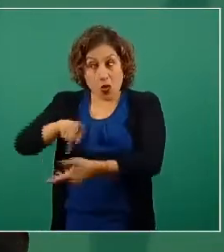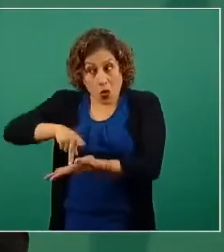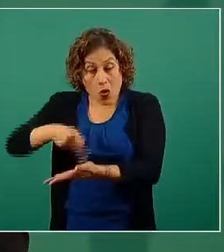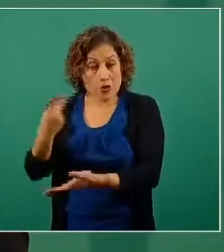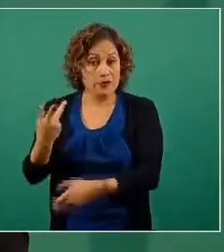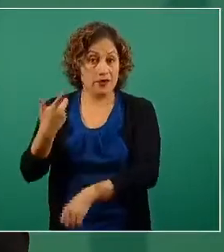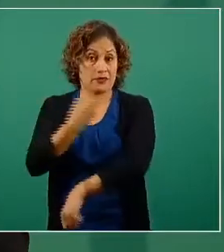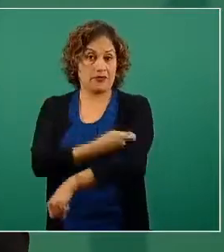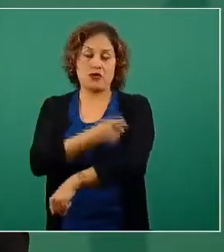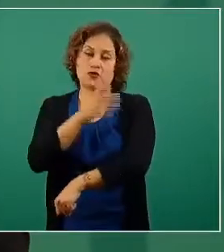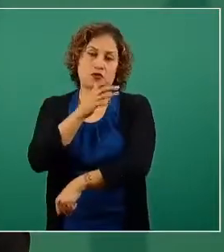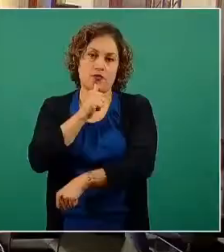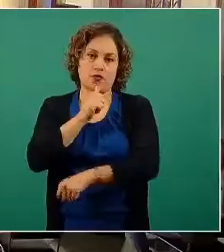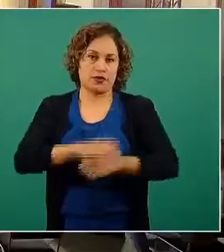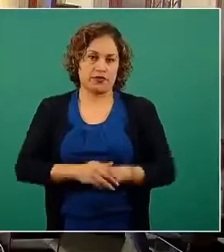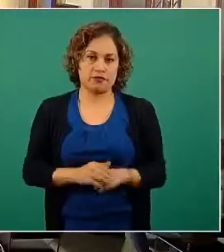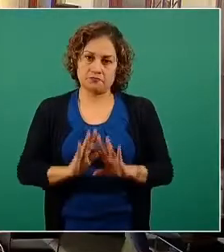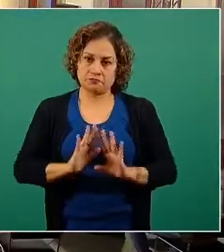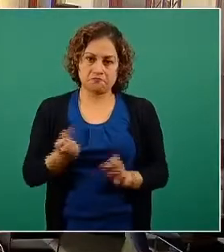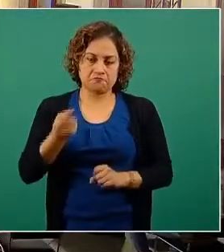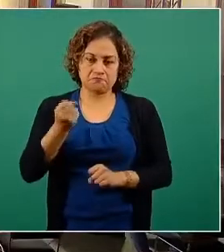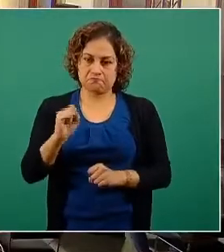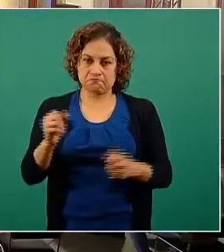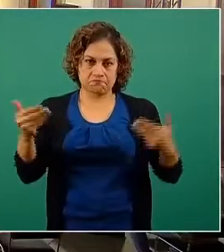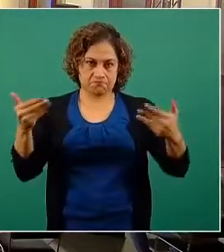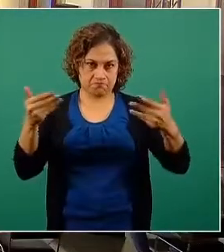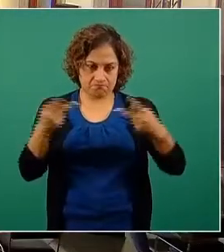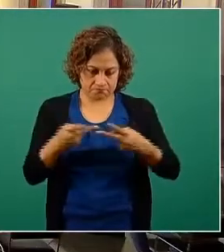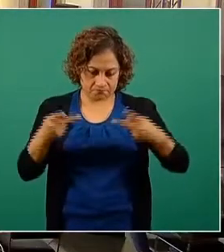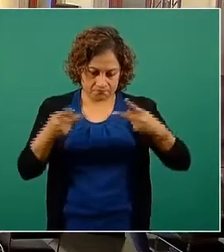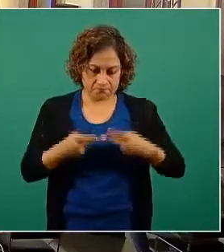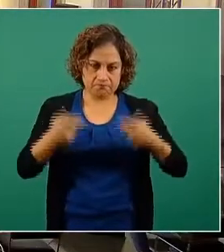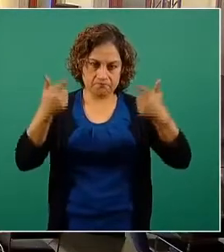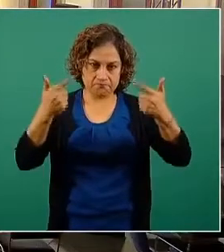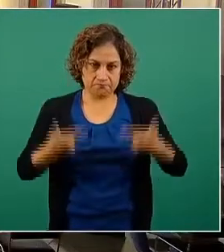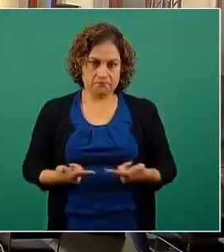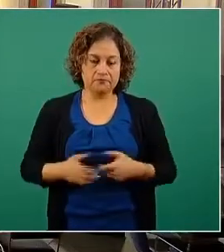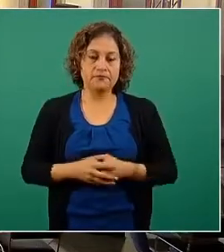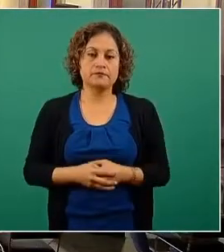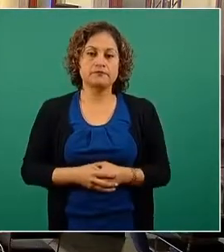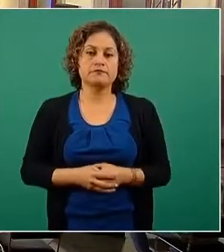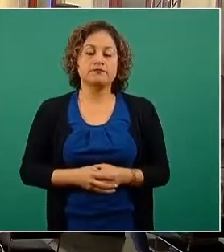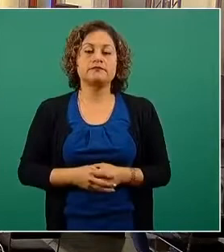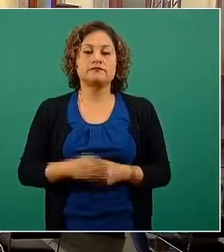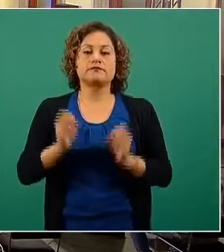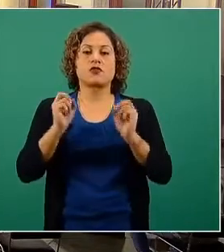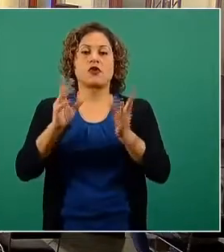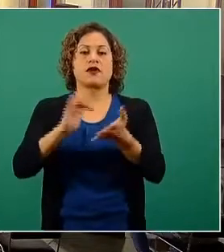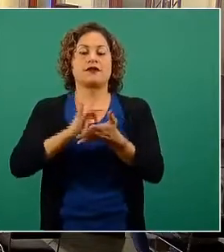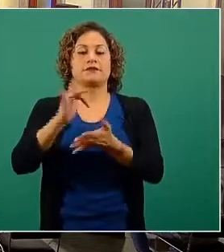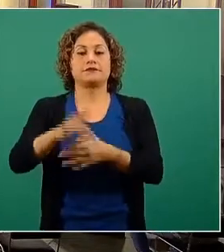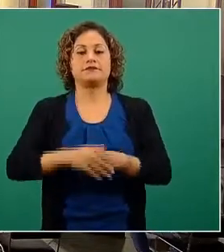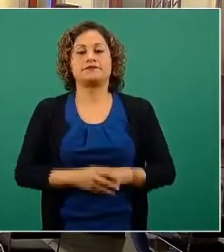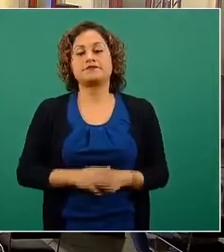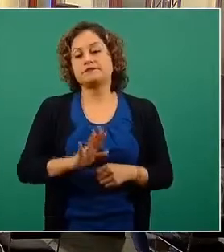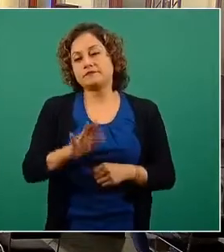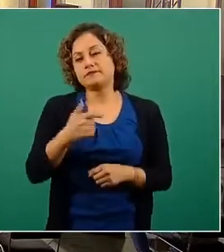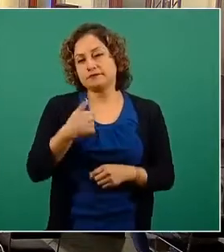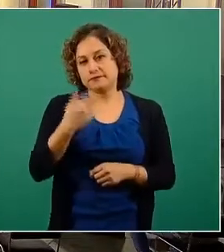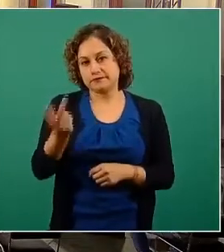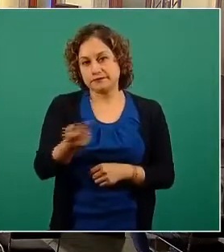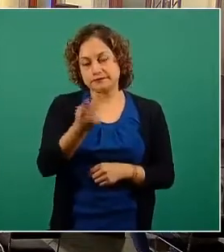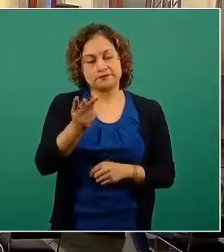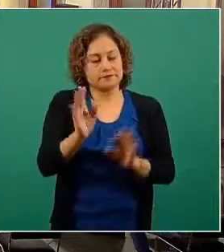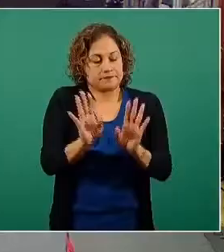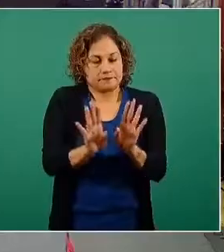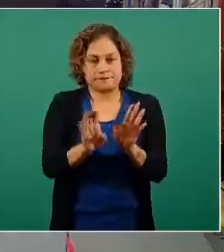COVID. Perfecto, muchas gracias. ¿Se pueden? ¿Qué sucede, por ejemplo, qué